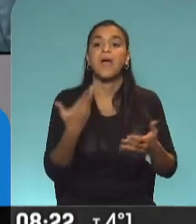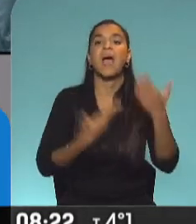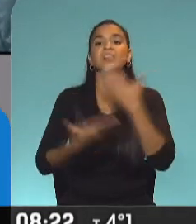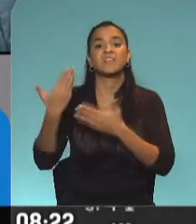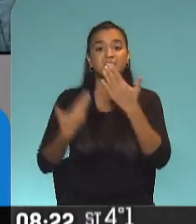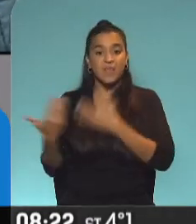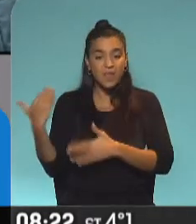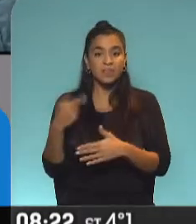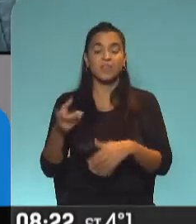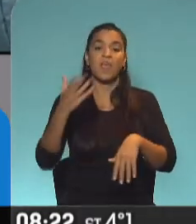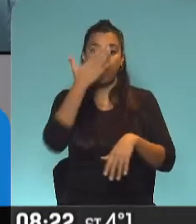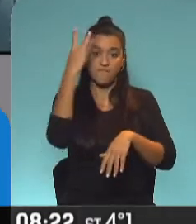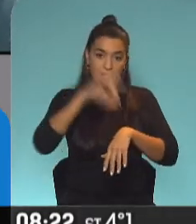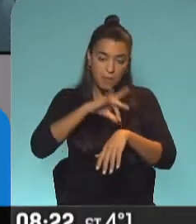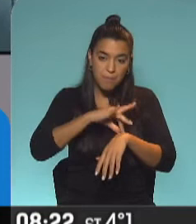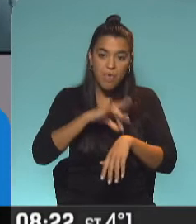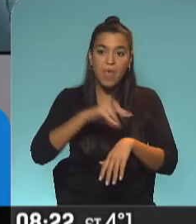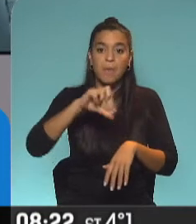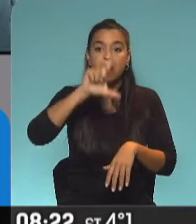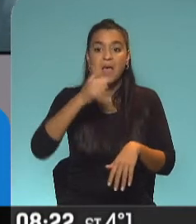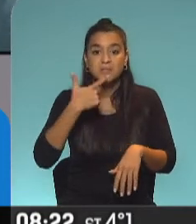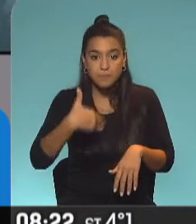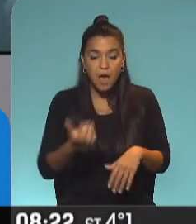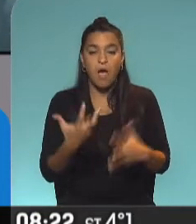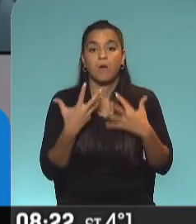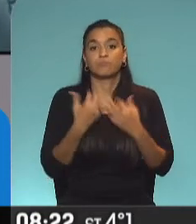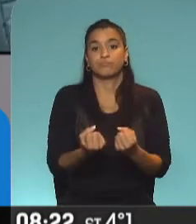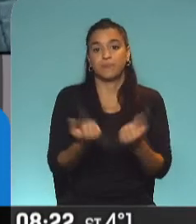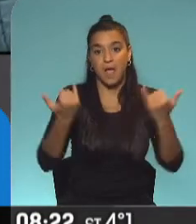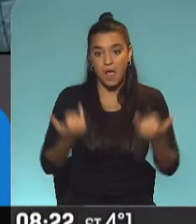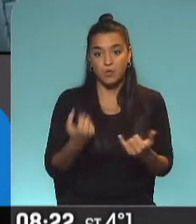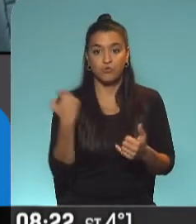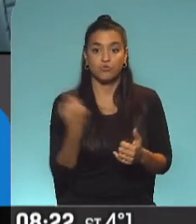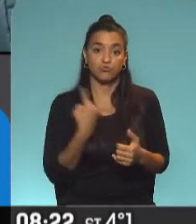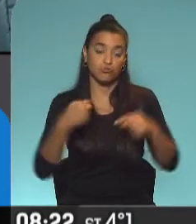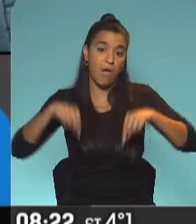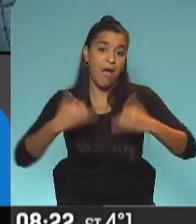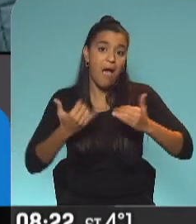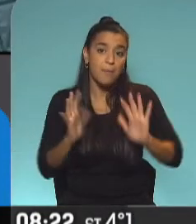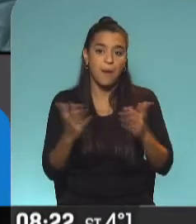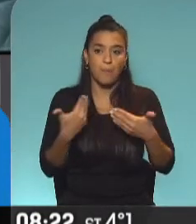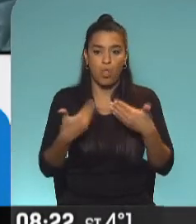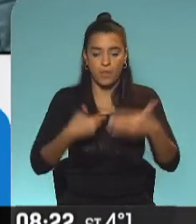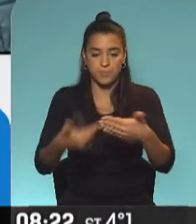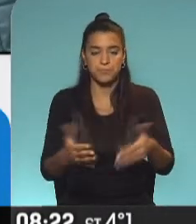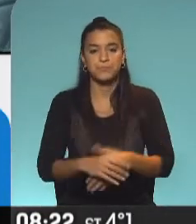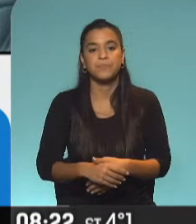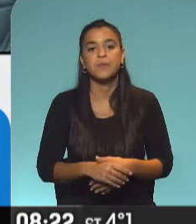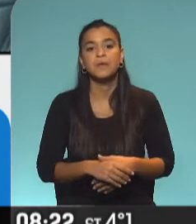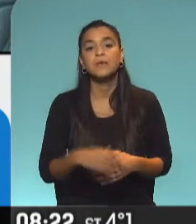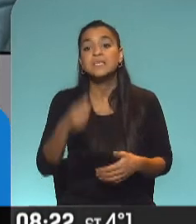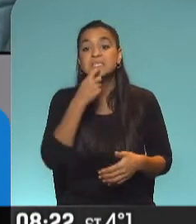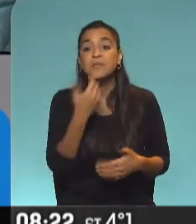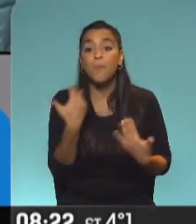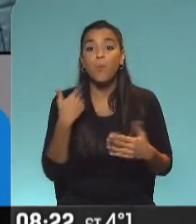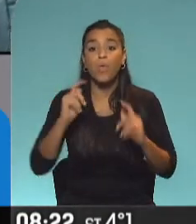antecedentes de tratar enfermedades con plasma que tienen anticuerpos y es lo que tenemos en estos momentos para poder utilizar. Quien quiera donar puede